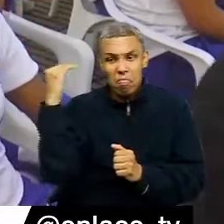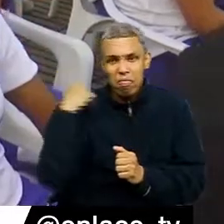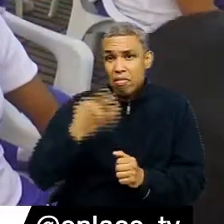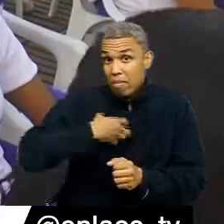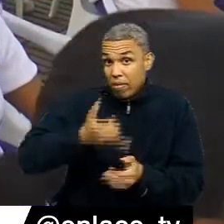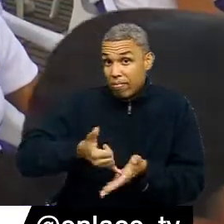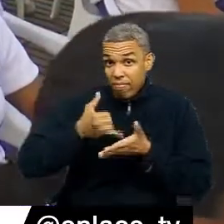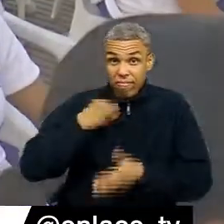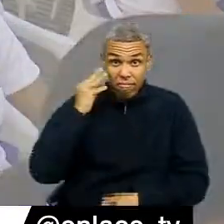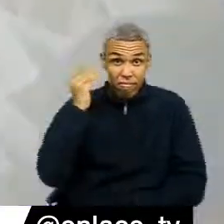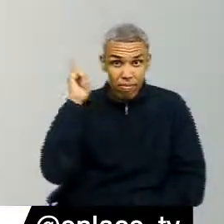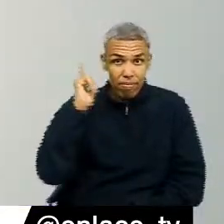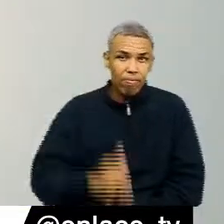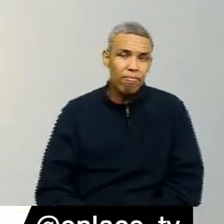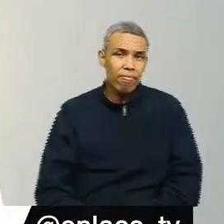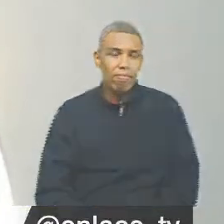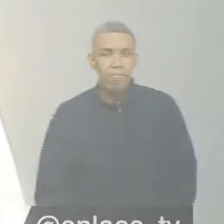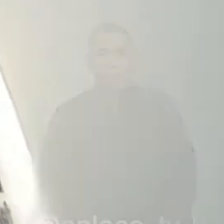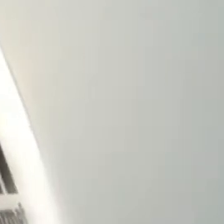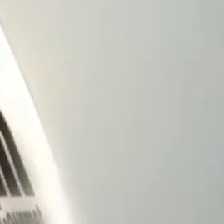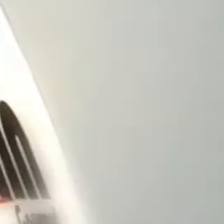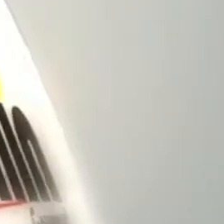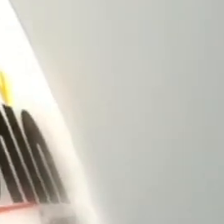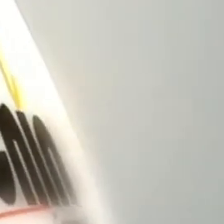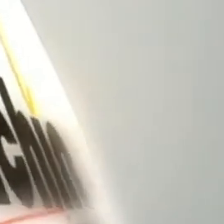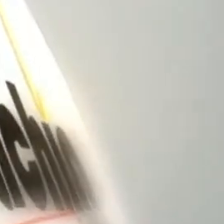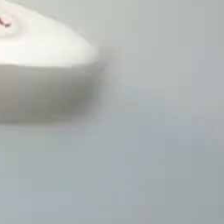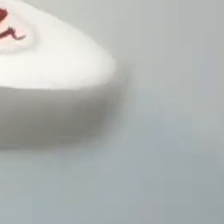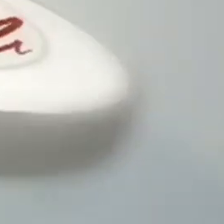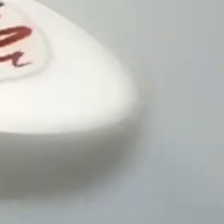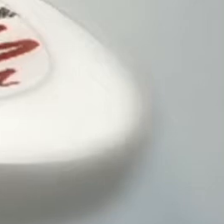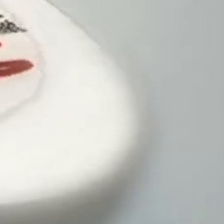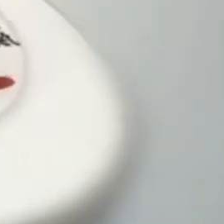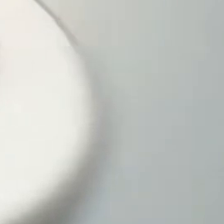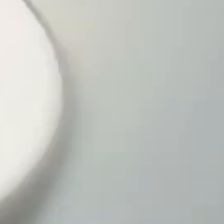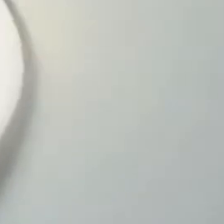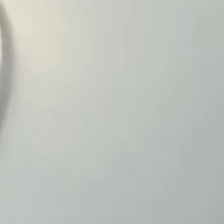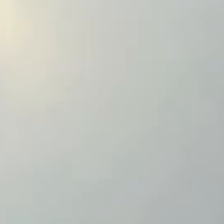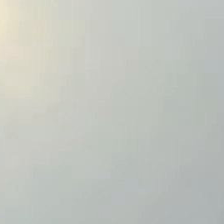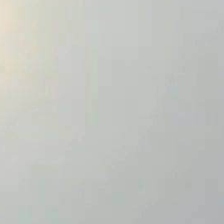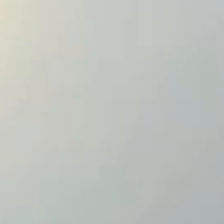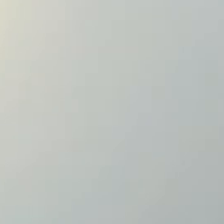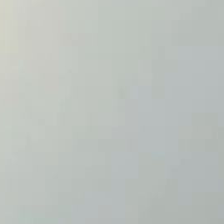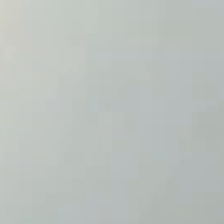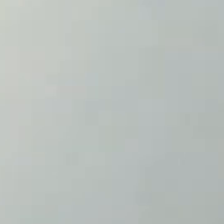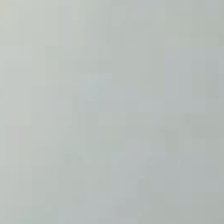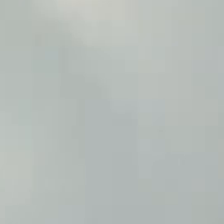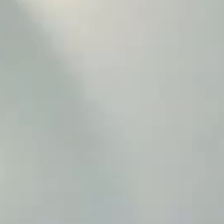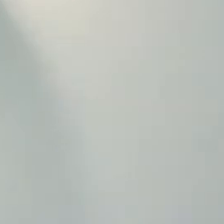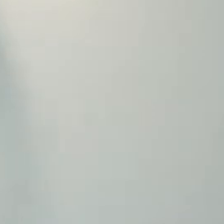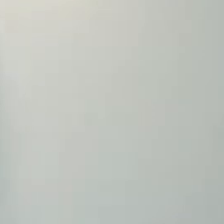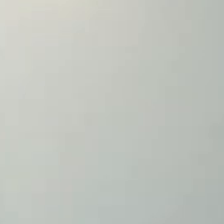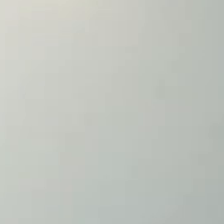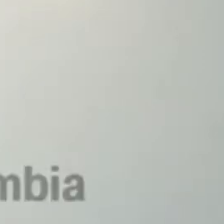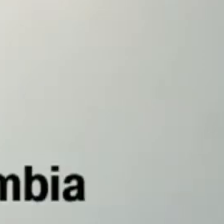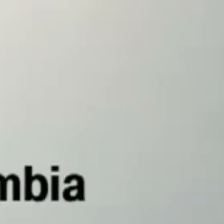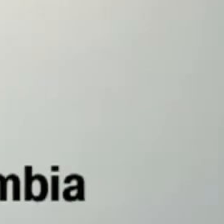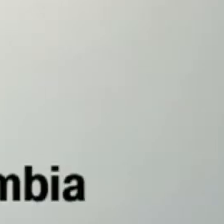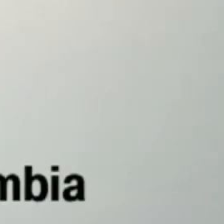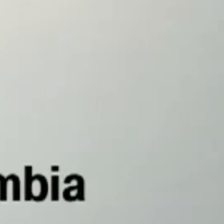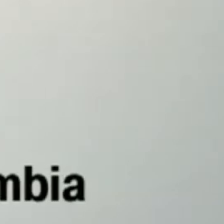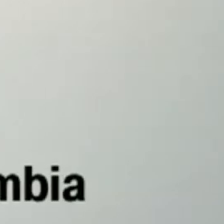departamentales. Hasta aquí los deportes, con el patrocinio de Restaurante El Machín Gourmet, ahora en su nueva sede en el